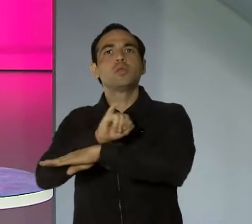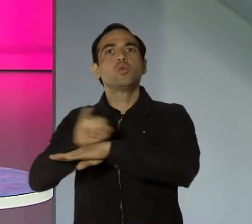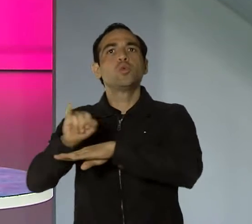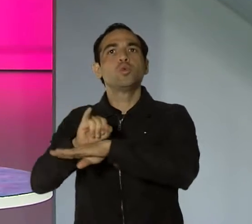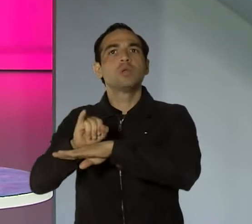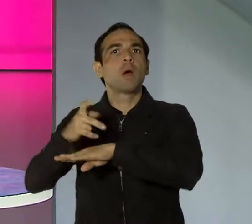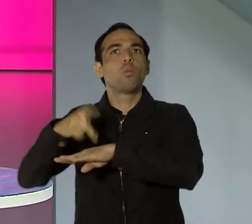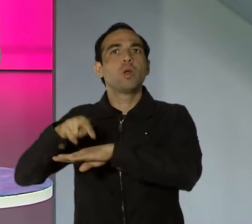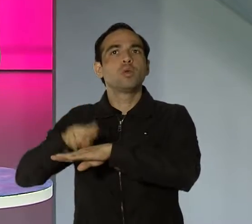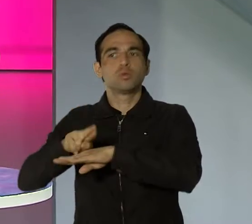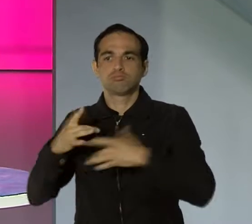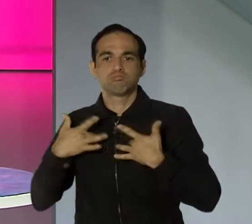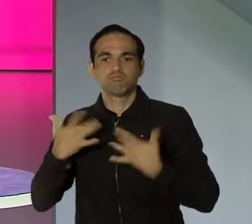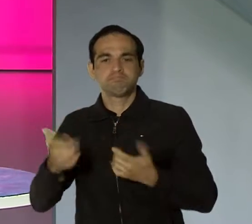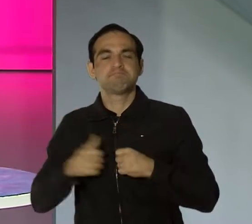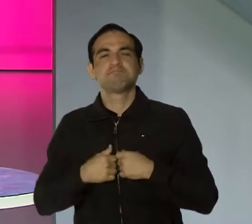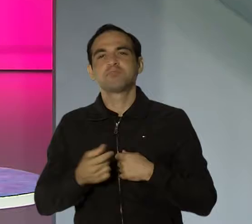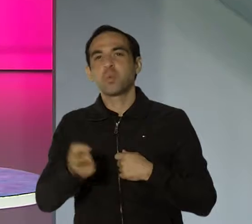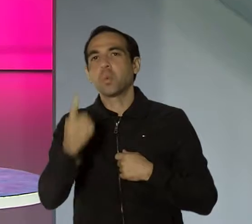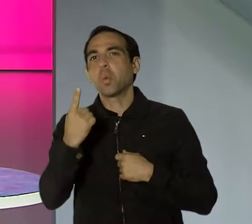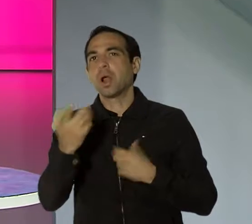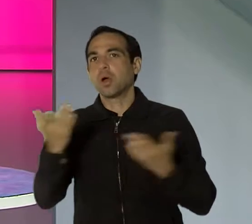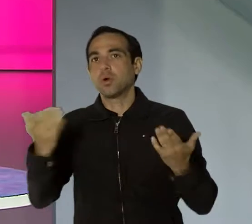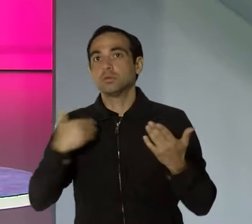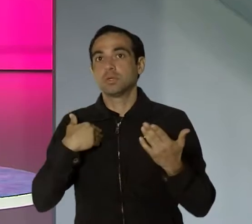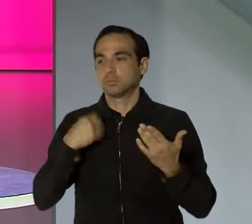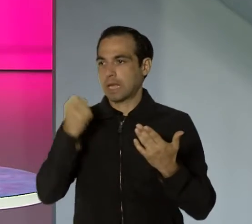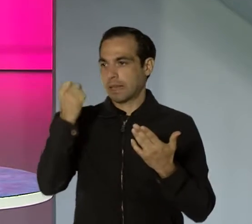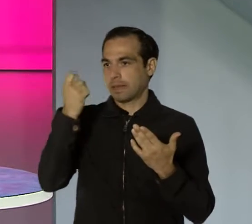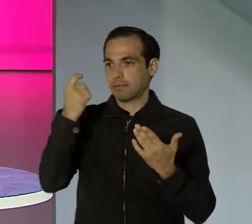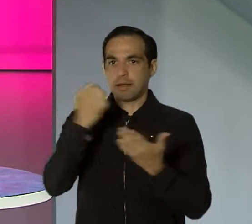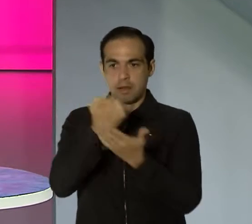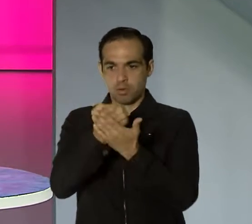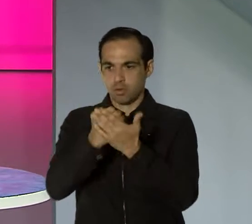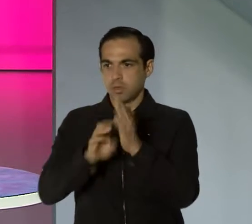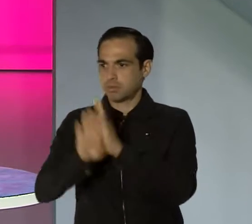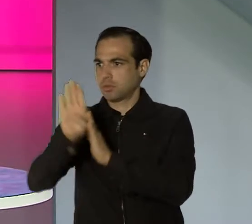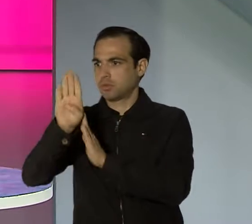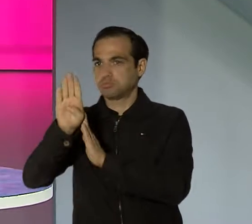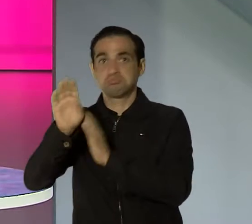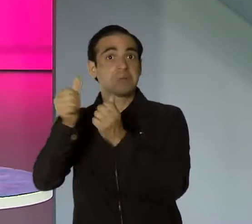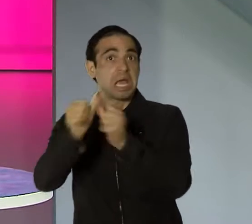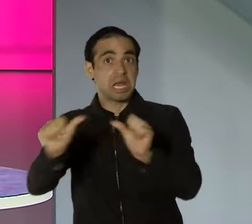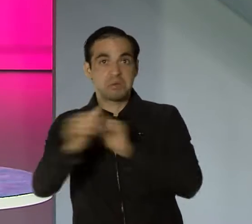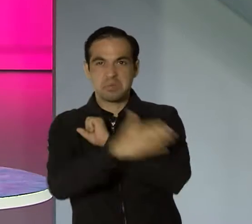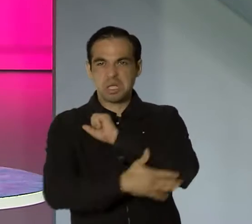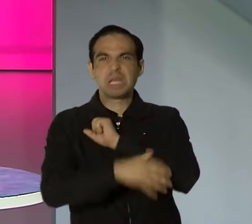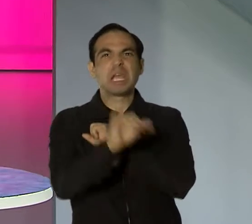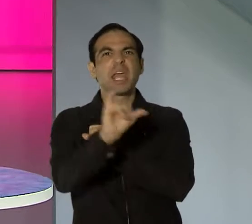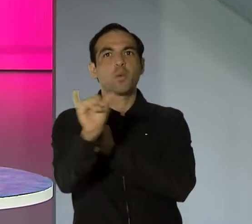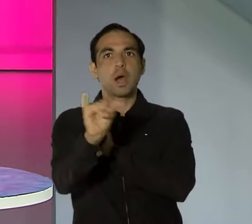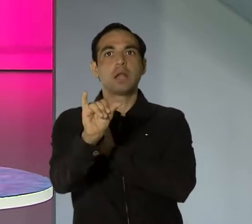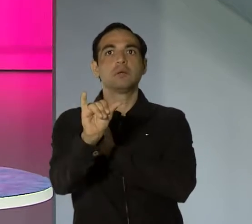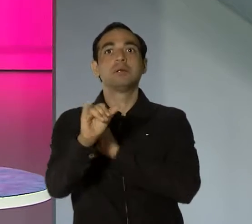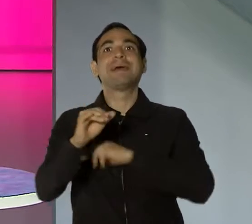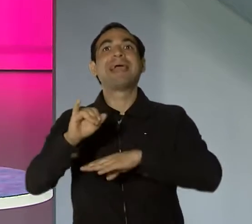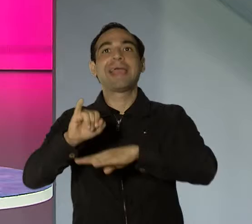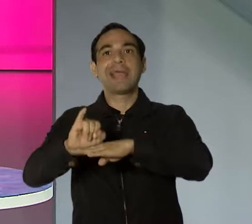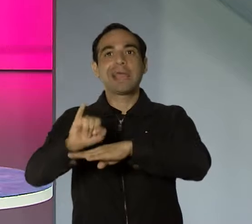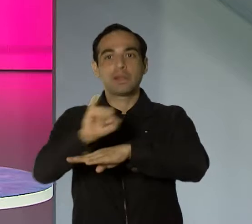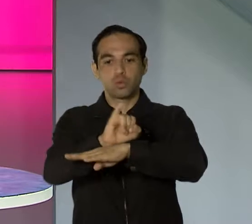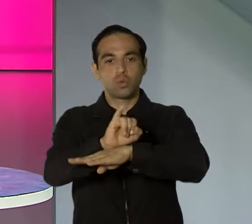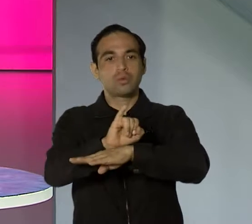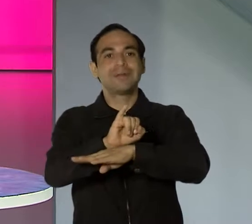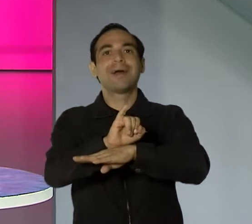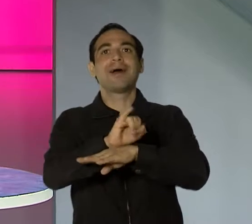de los renglones que se toma en consideración para conocer el crecimiento económico de cualquier país, entre otros, es la industria hipotecaria, la